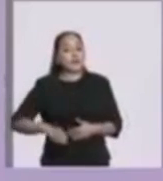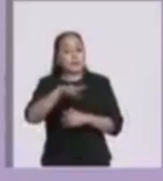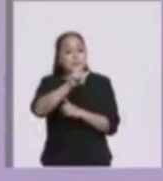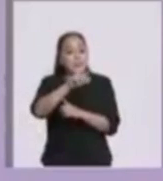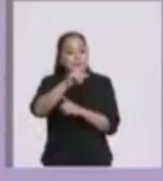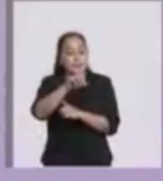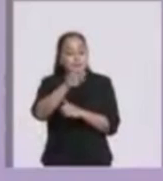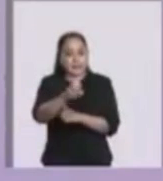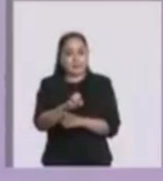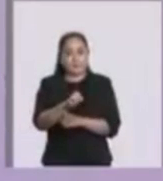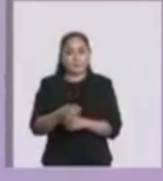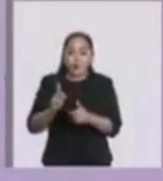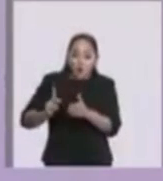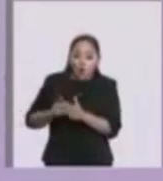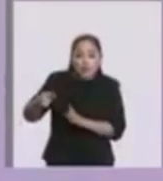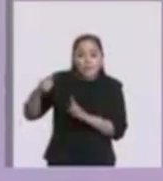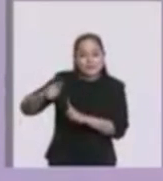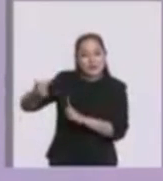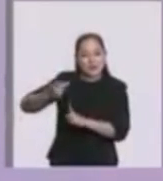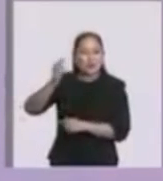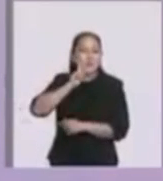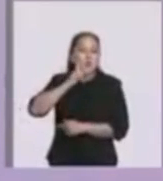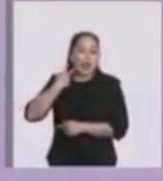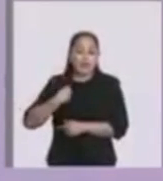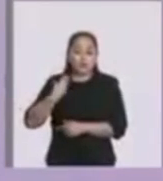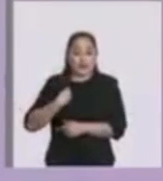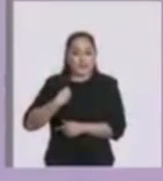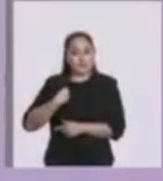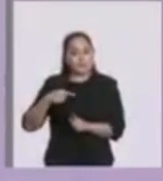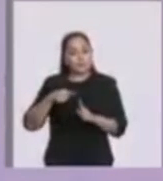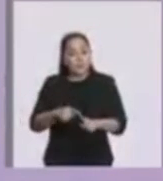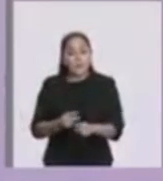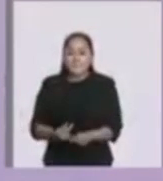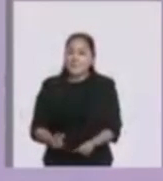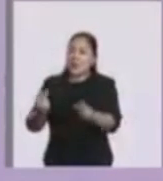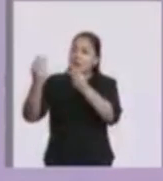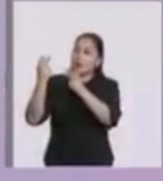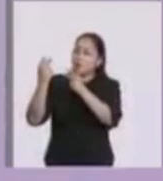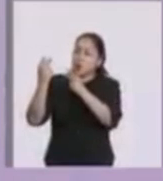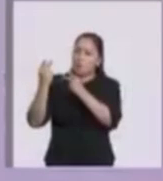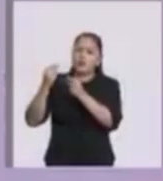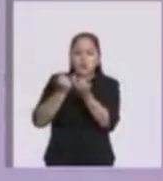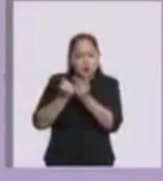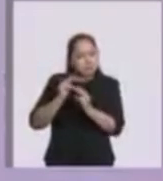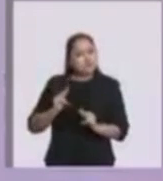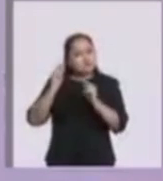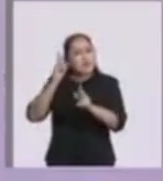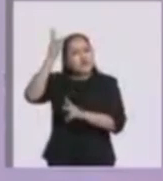pregunta de Azucena, vale la pena no solamente contrastar hacia adelante, sino evaluar las propuestas que estamos